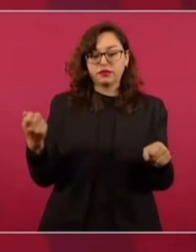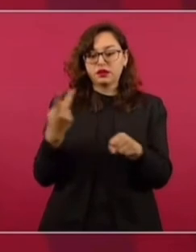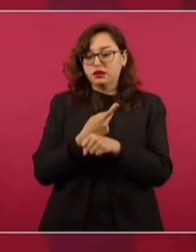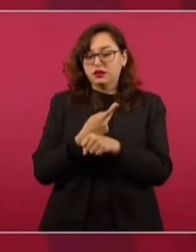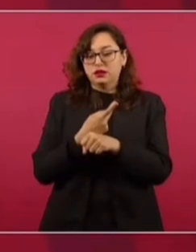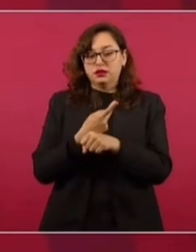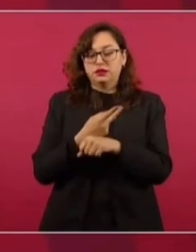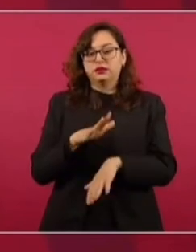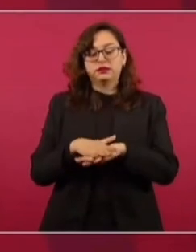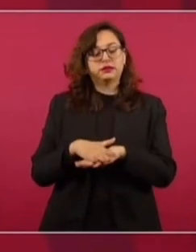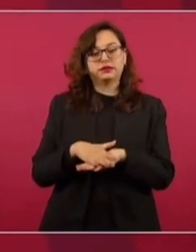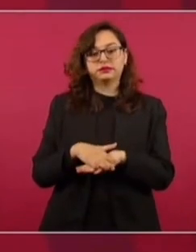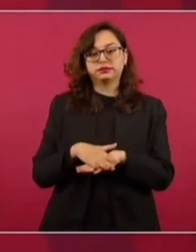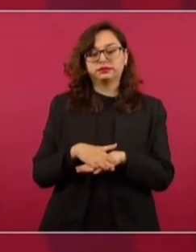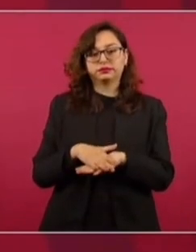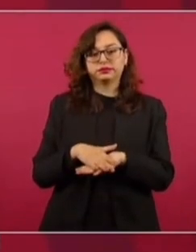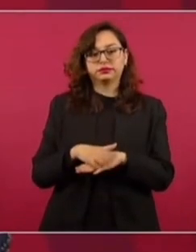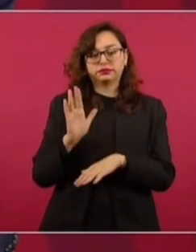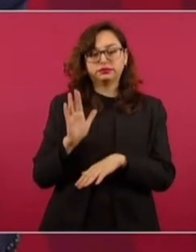está